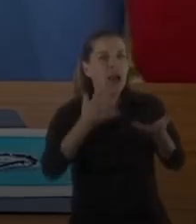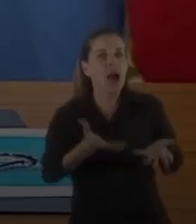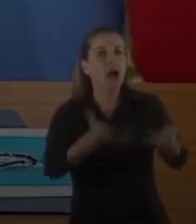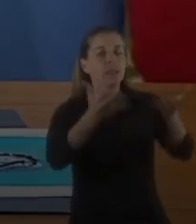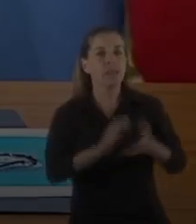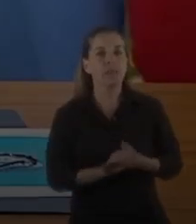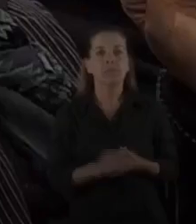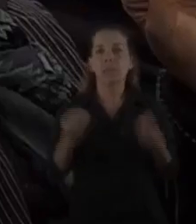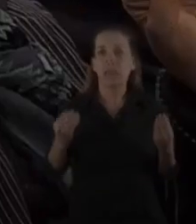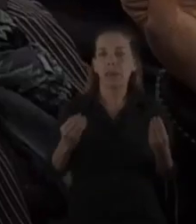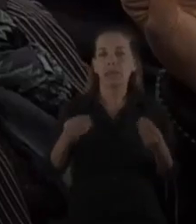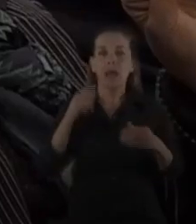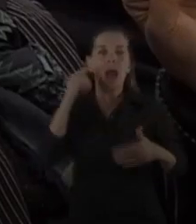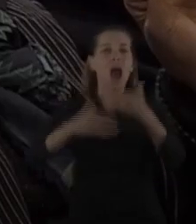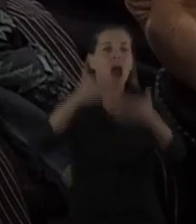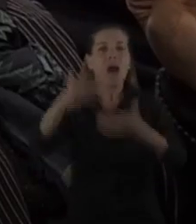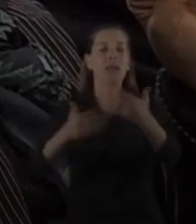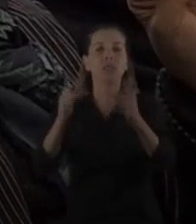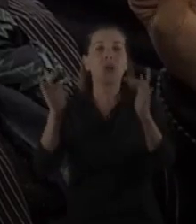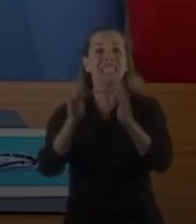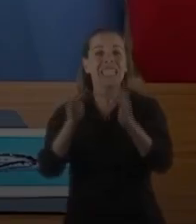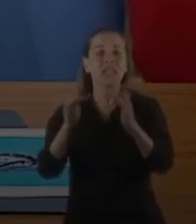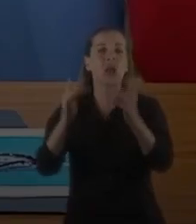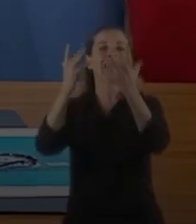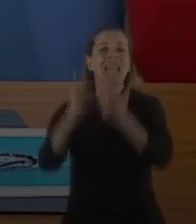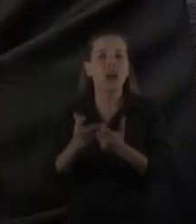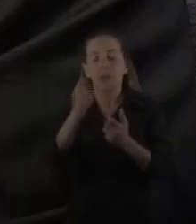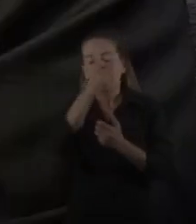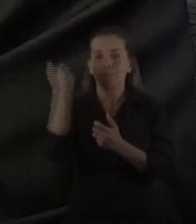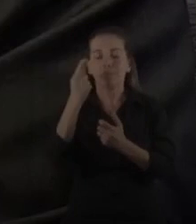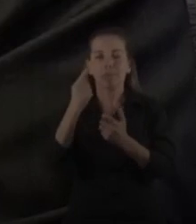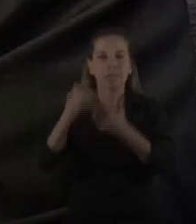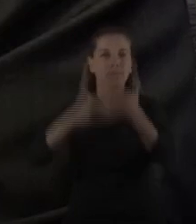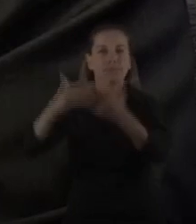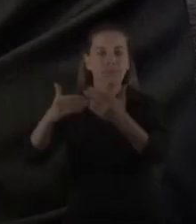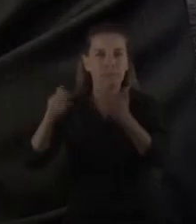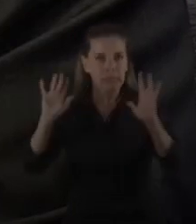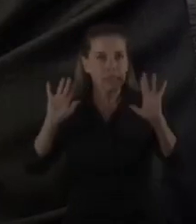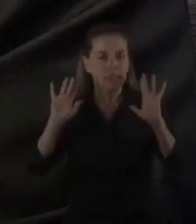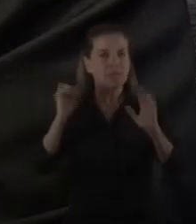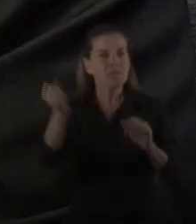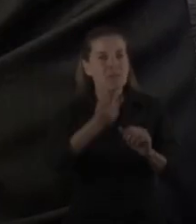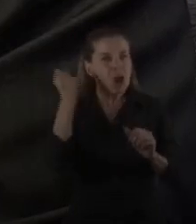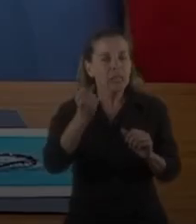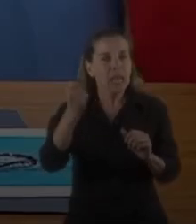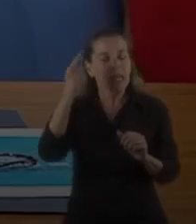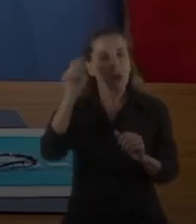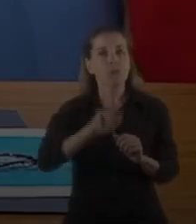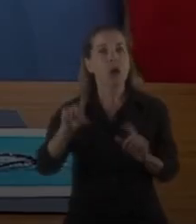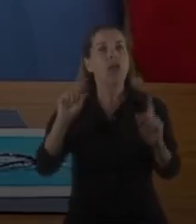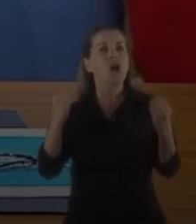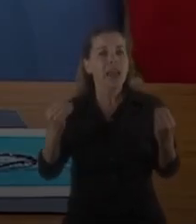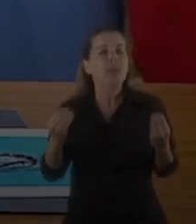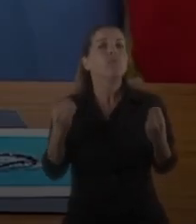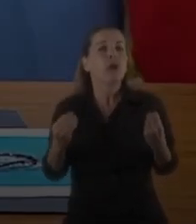El ritmo de la revolución digital es increíble, pero es mucho más profundo el desarrollo